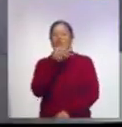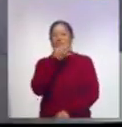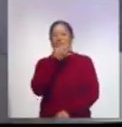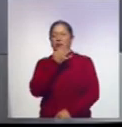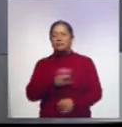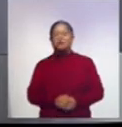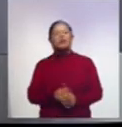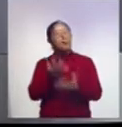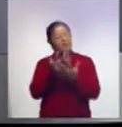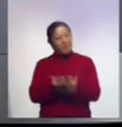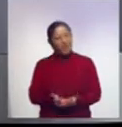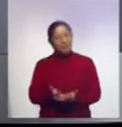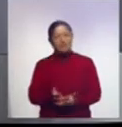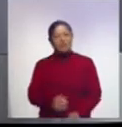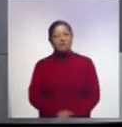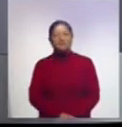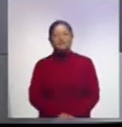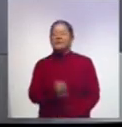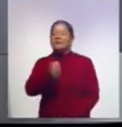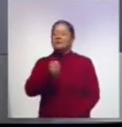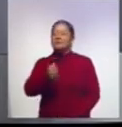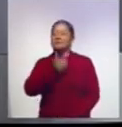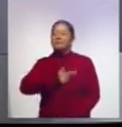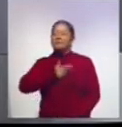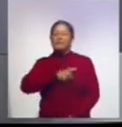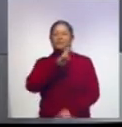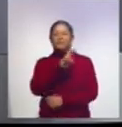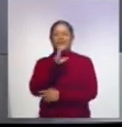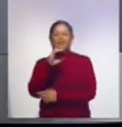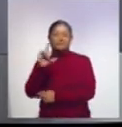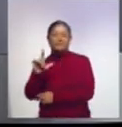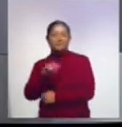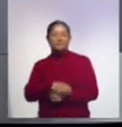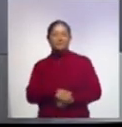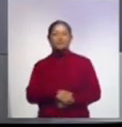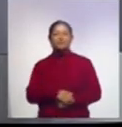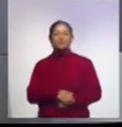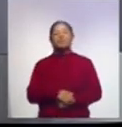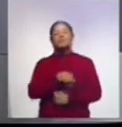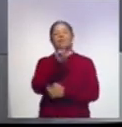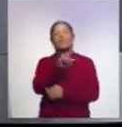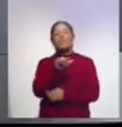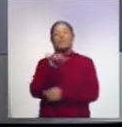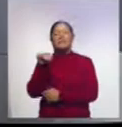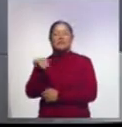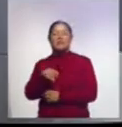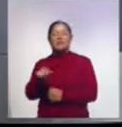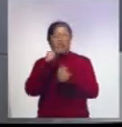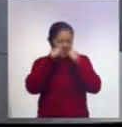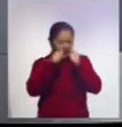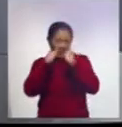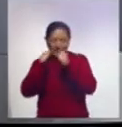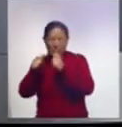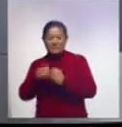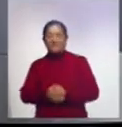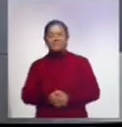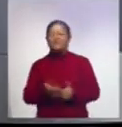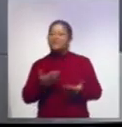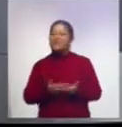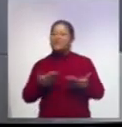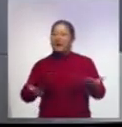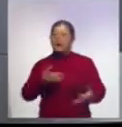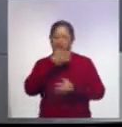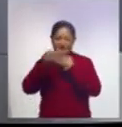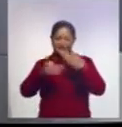2:31 p.m, vamos a hacer una pausa. Saludo con mucho gusto a Rocío Castro Lira y a Adi Medina, que están muy pendientes de esta, la segunda